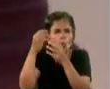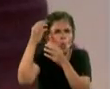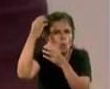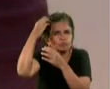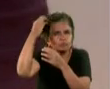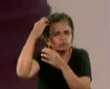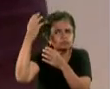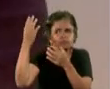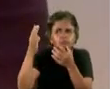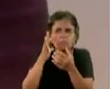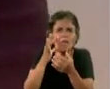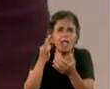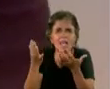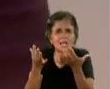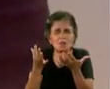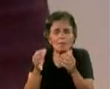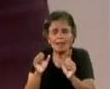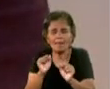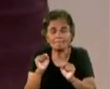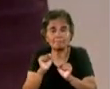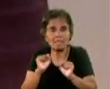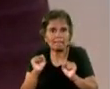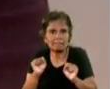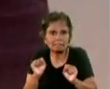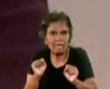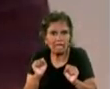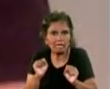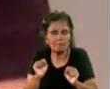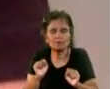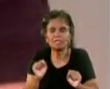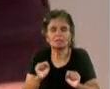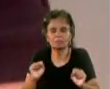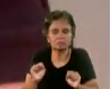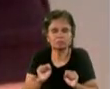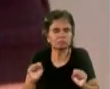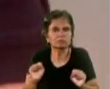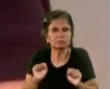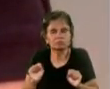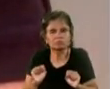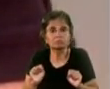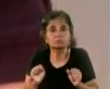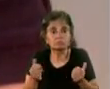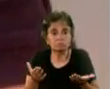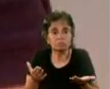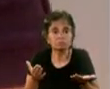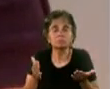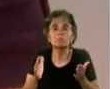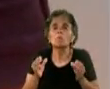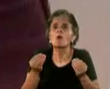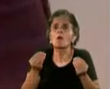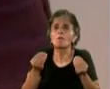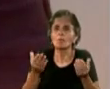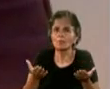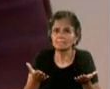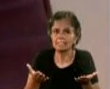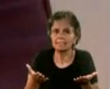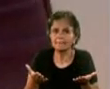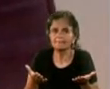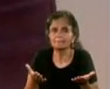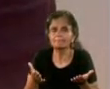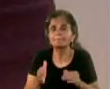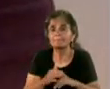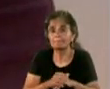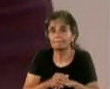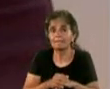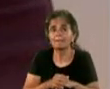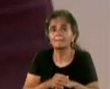otras patologías que pueden producir la convulsión. Convulsión que puede o no venir de un extracto epiléptico